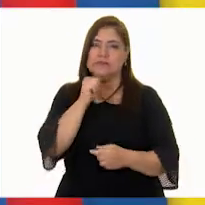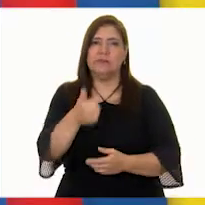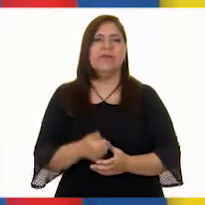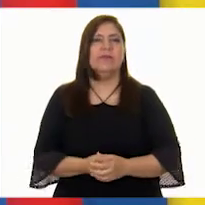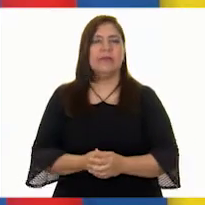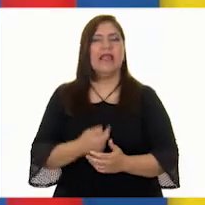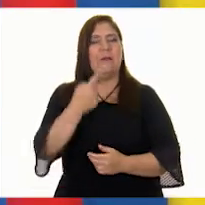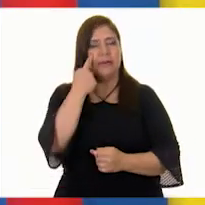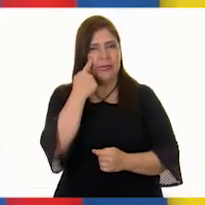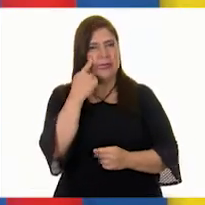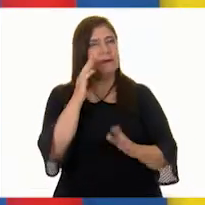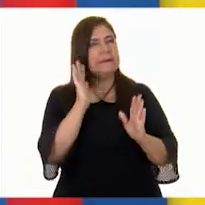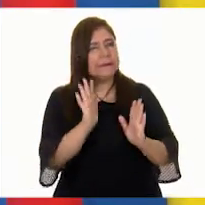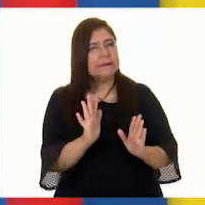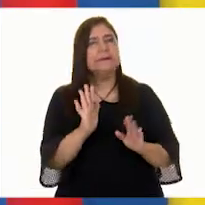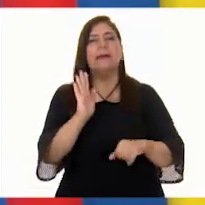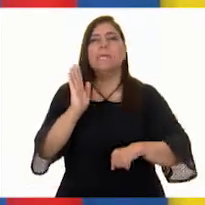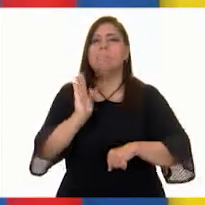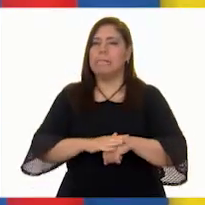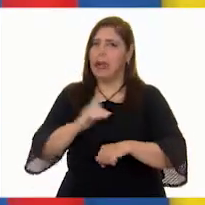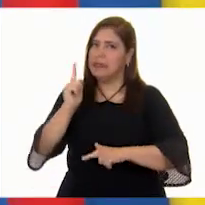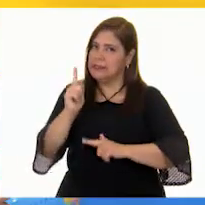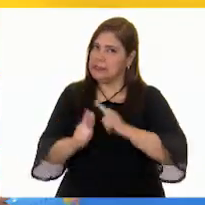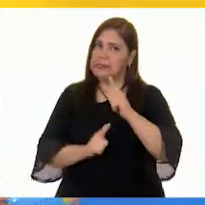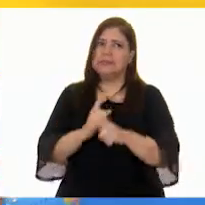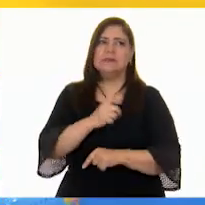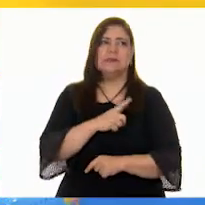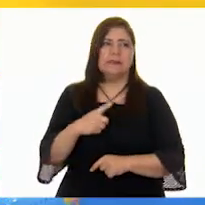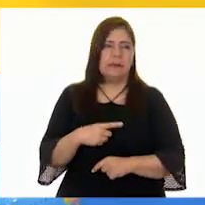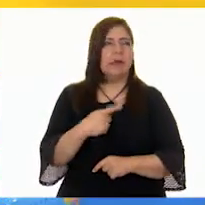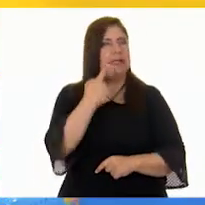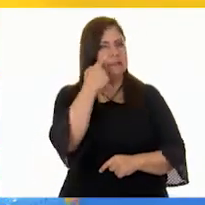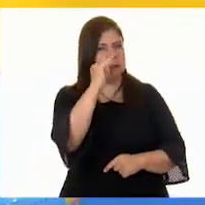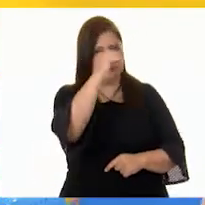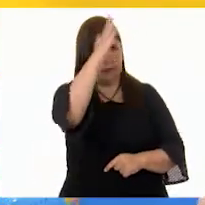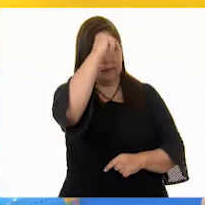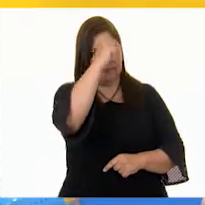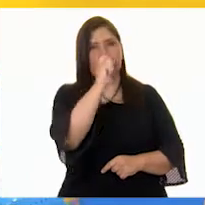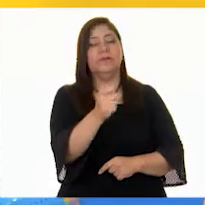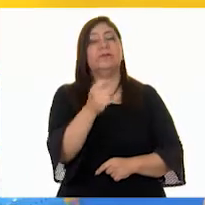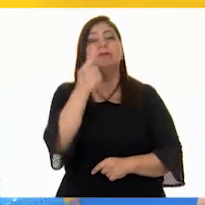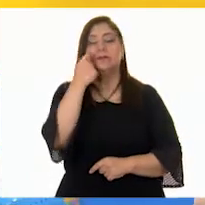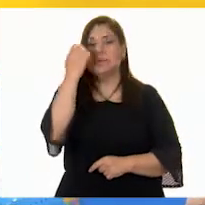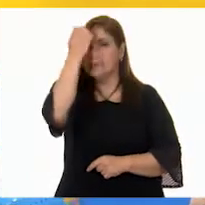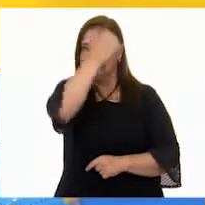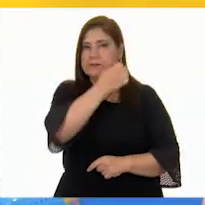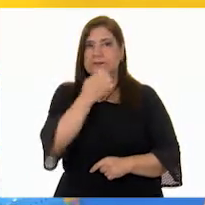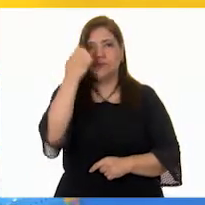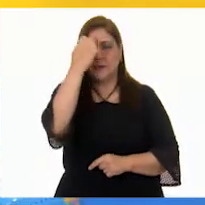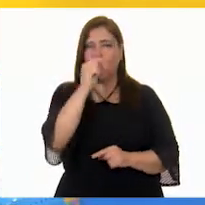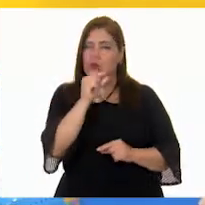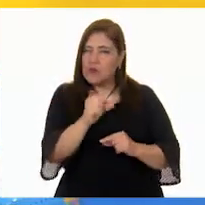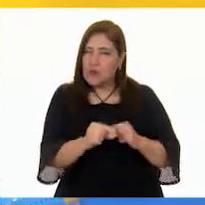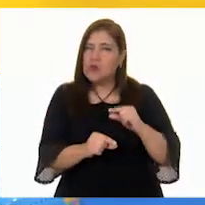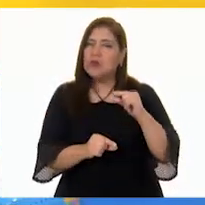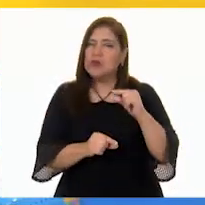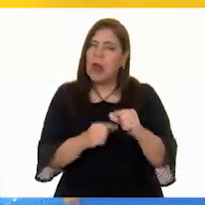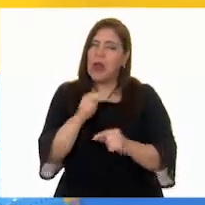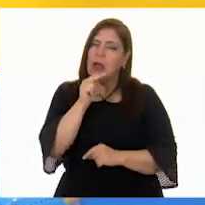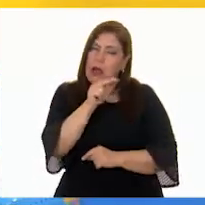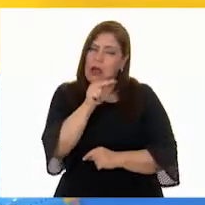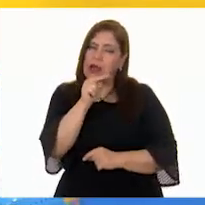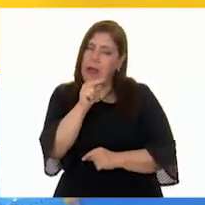que vayamos todavía más despacio? De acuerdo. Vamos a analizarlo poco a poco y parte